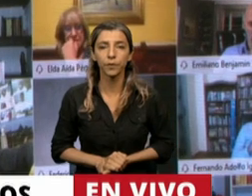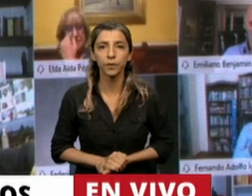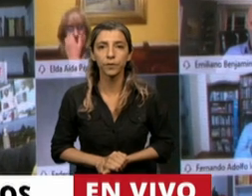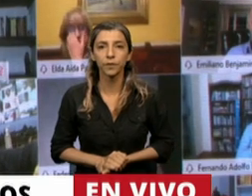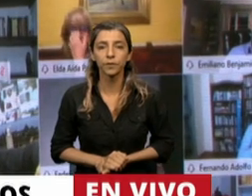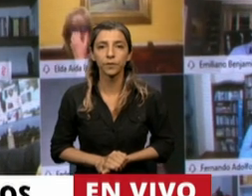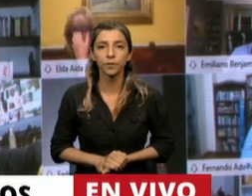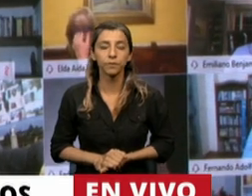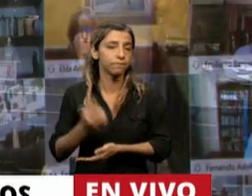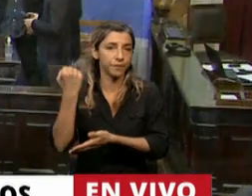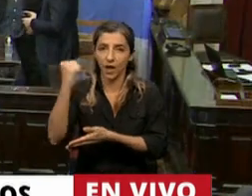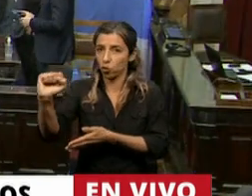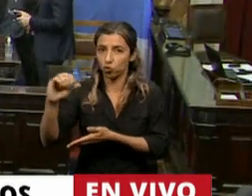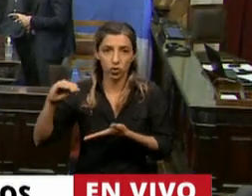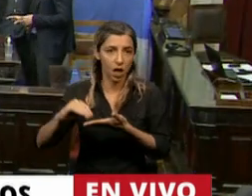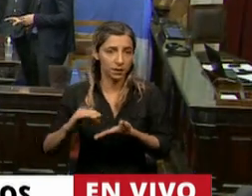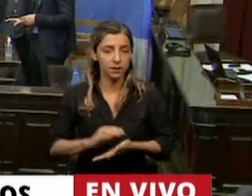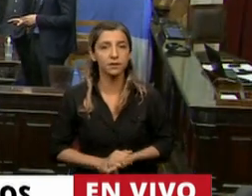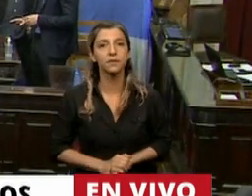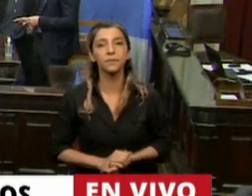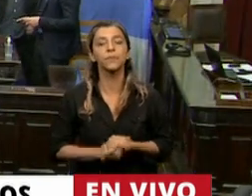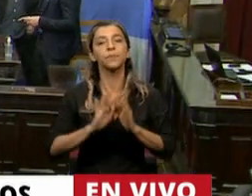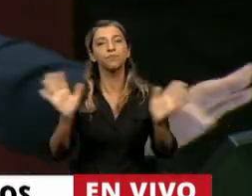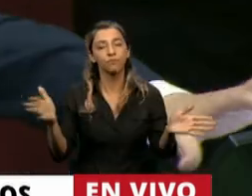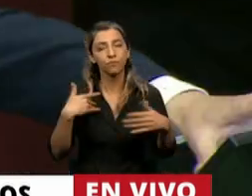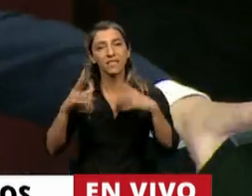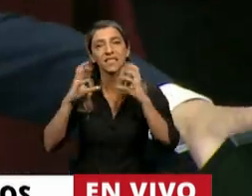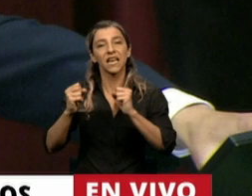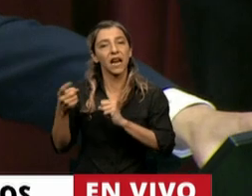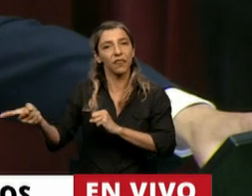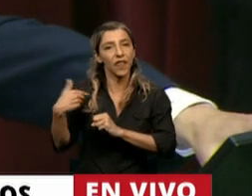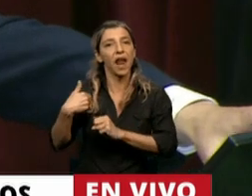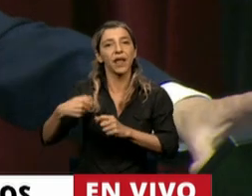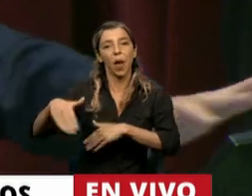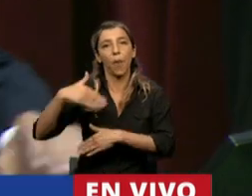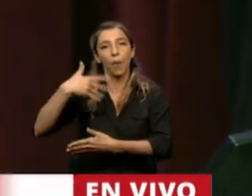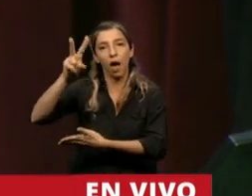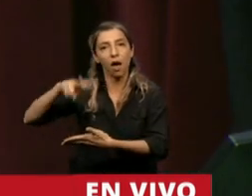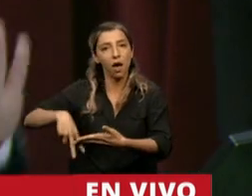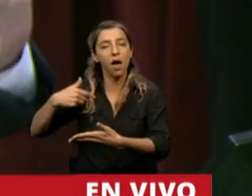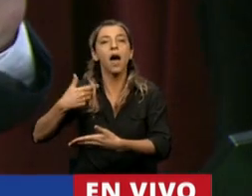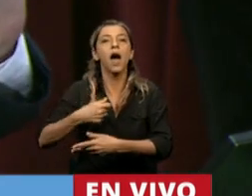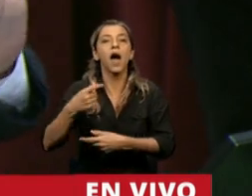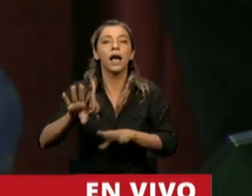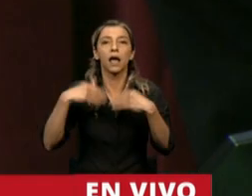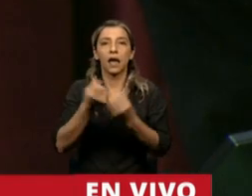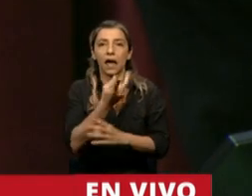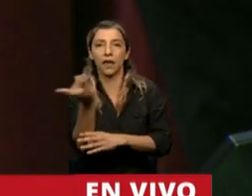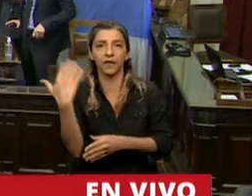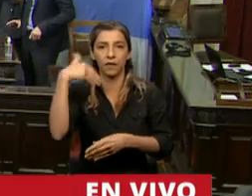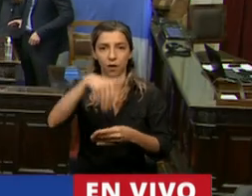vigo ausente a la hora de votar por secretaría se dará lectura del resultado de la